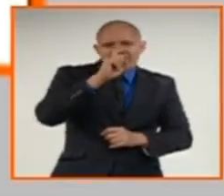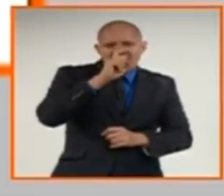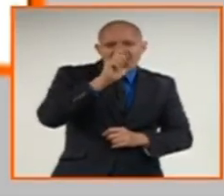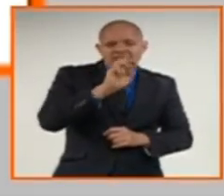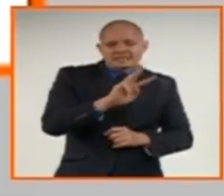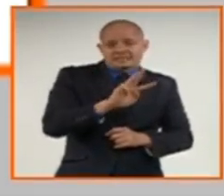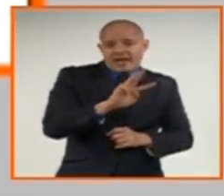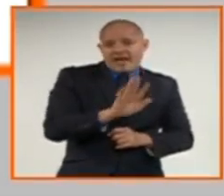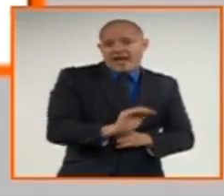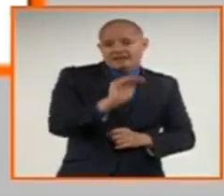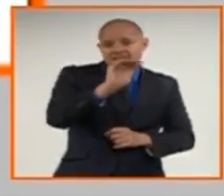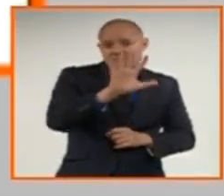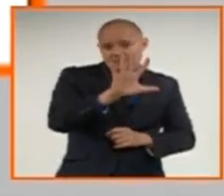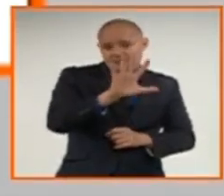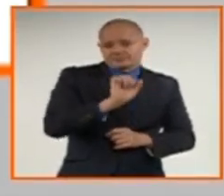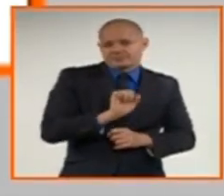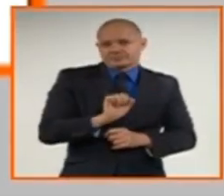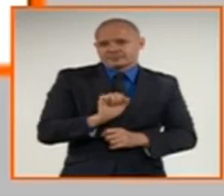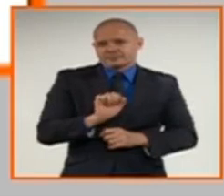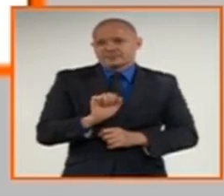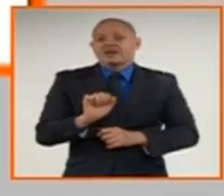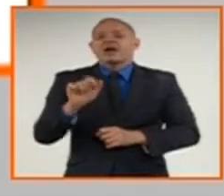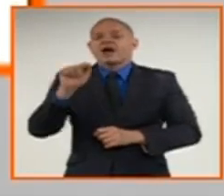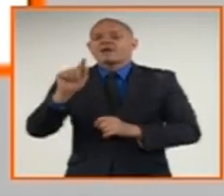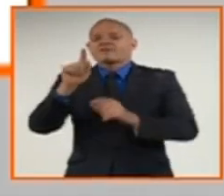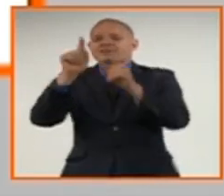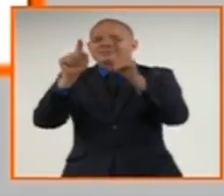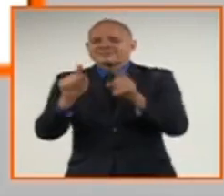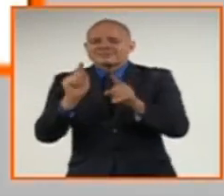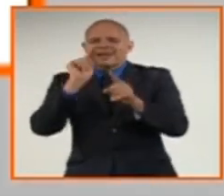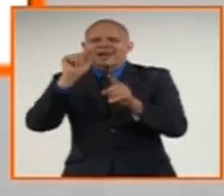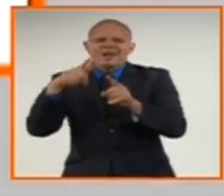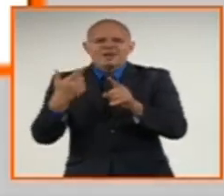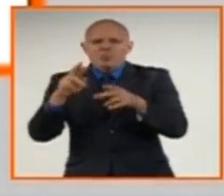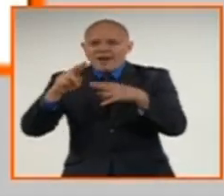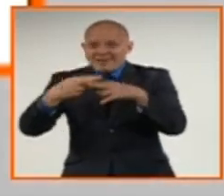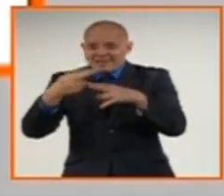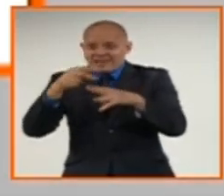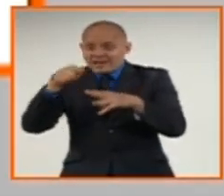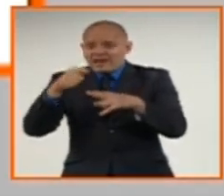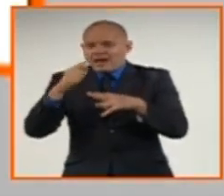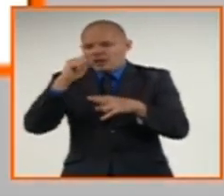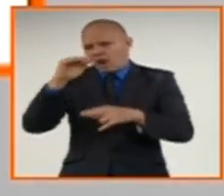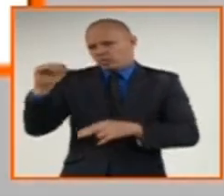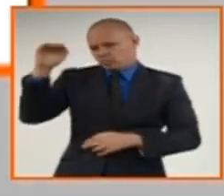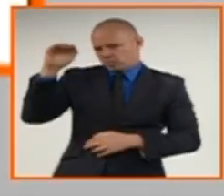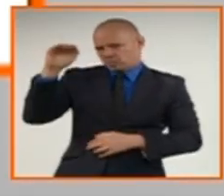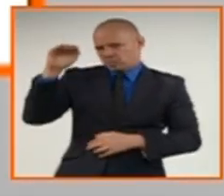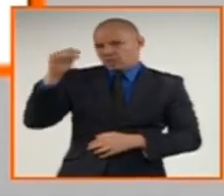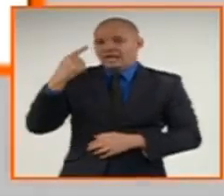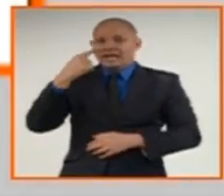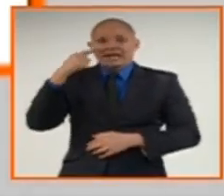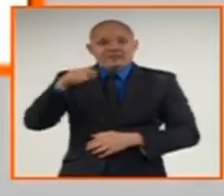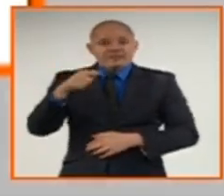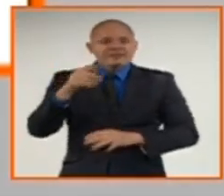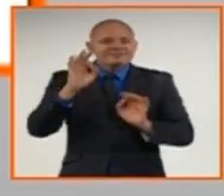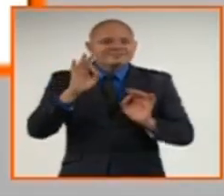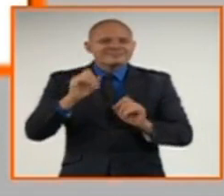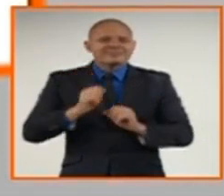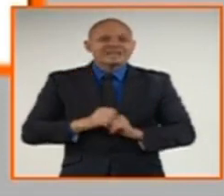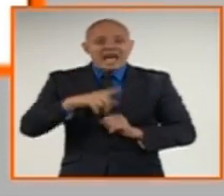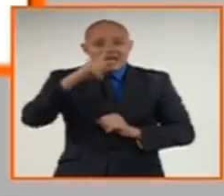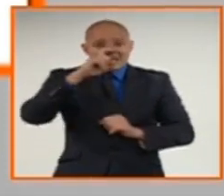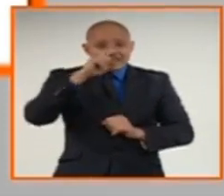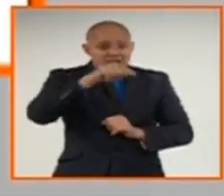niños de 3 a 5 años tienen significativamente títulos de anticuerpos superiores a los adultos. Tienen porcentajes